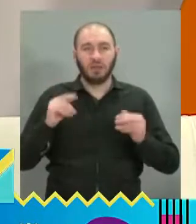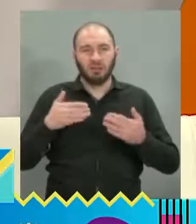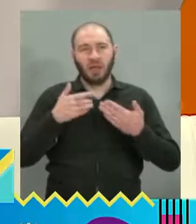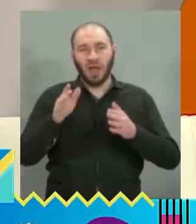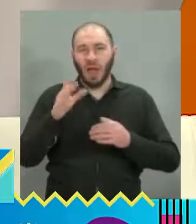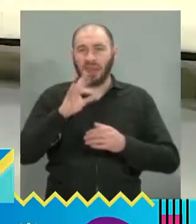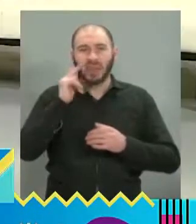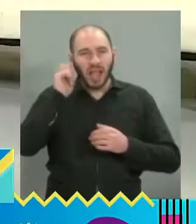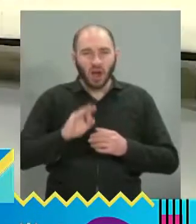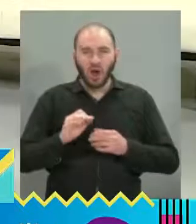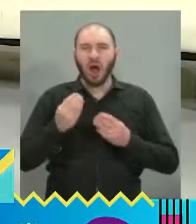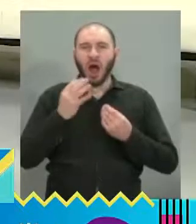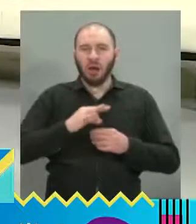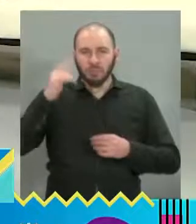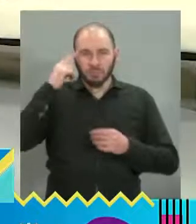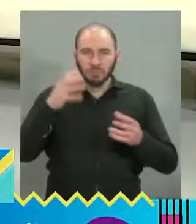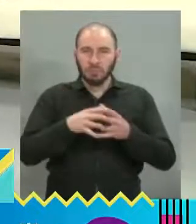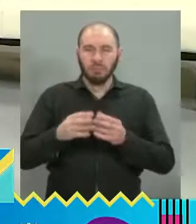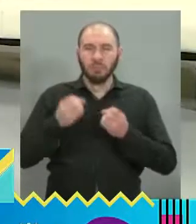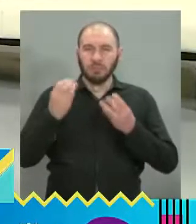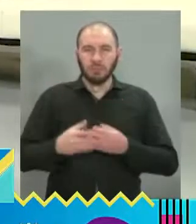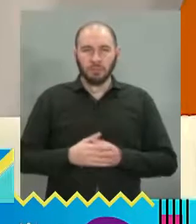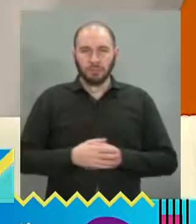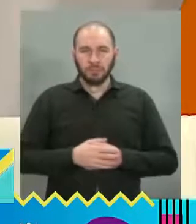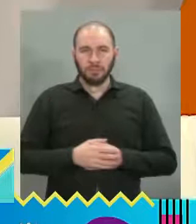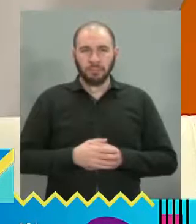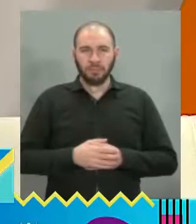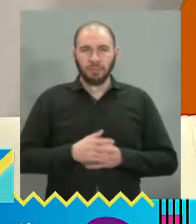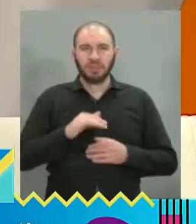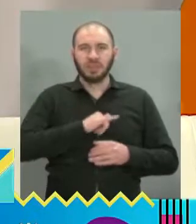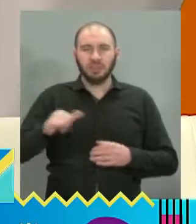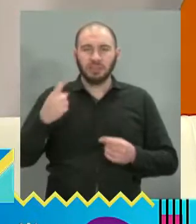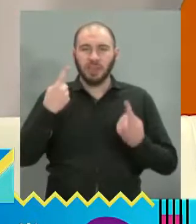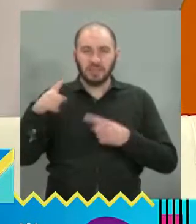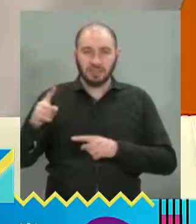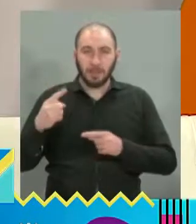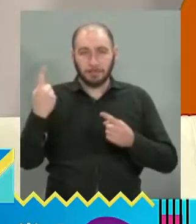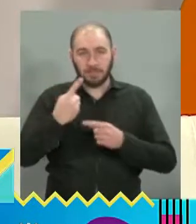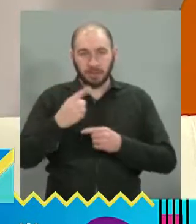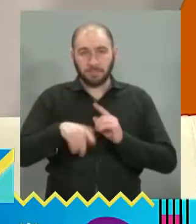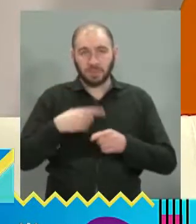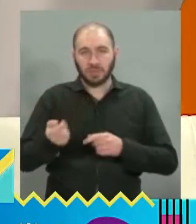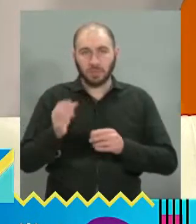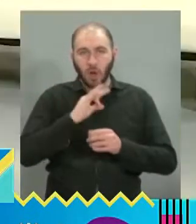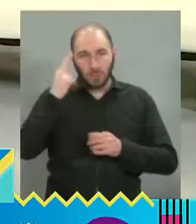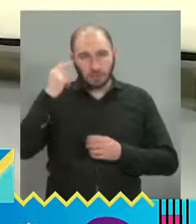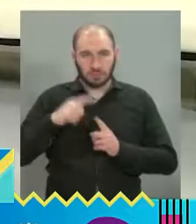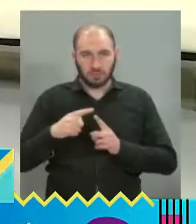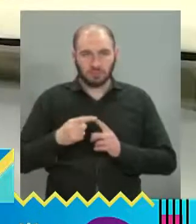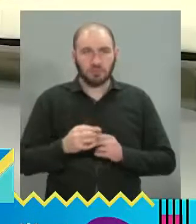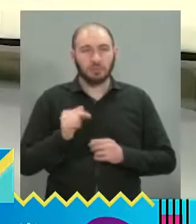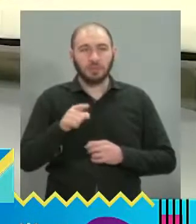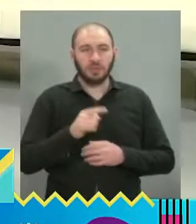Diego. ¿Qué opinan desde las organizaciones el por qué las denuncias de diversidad están encabezando? Yo después, si quieren, doy una opinión institucional. Bueno.